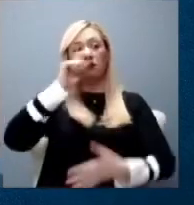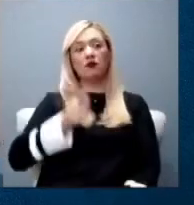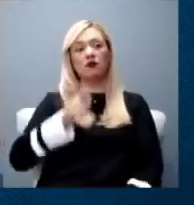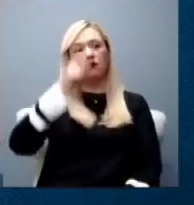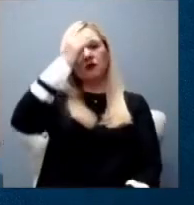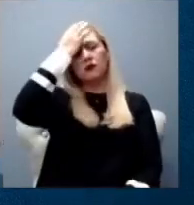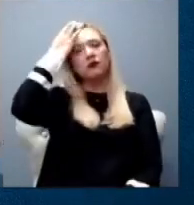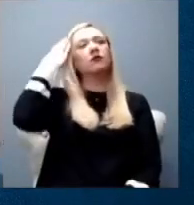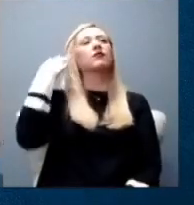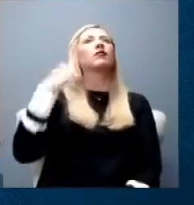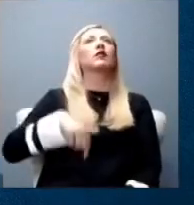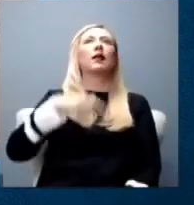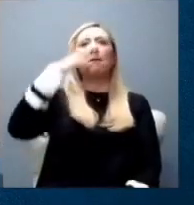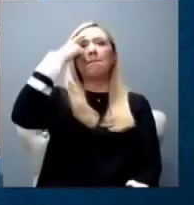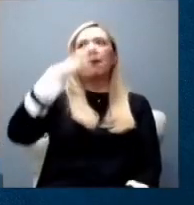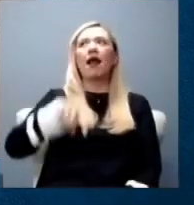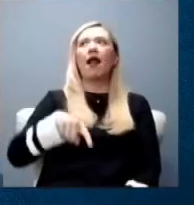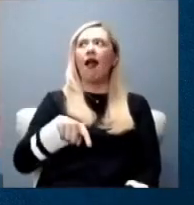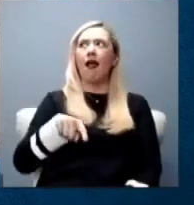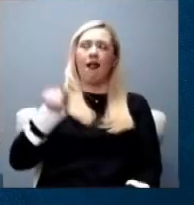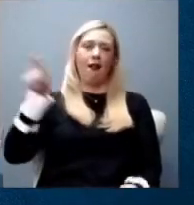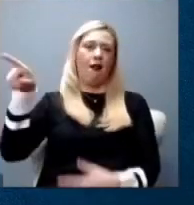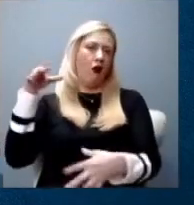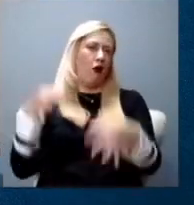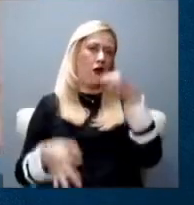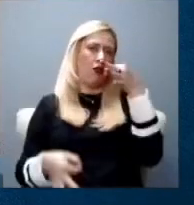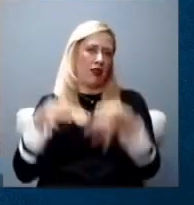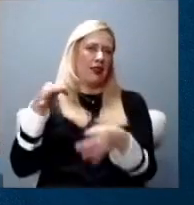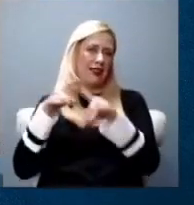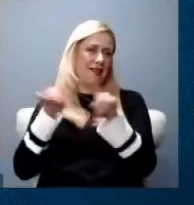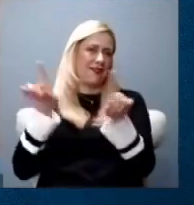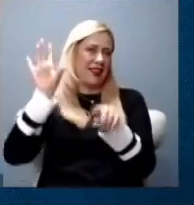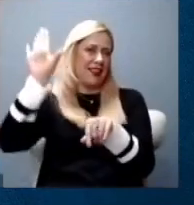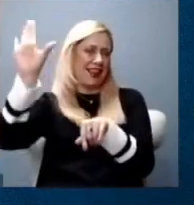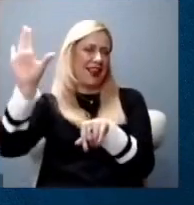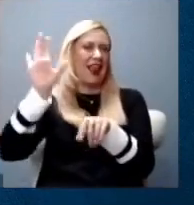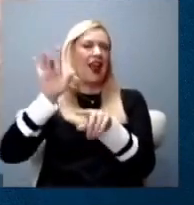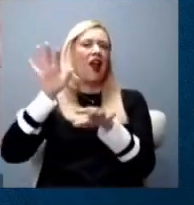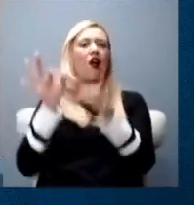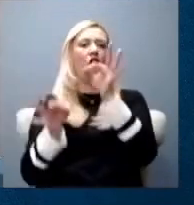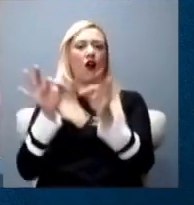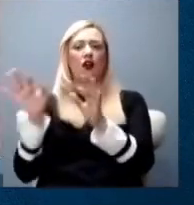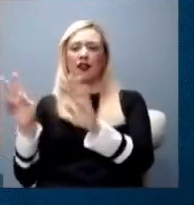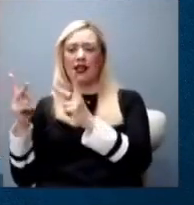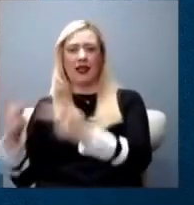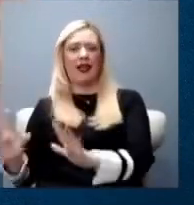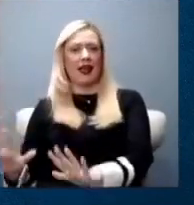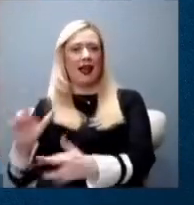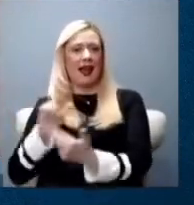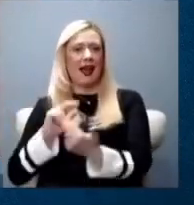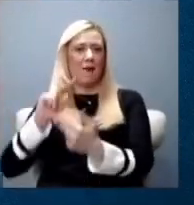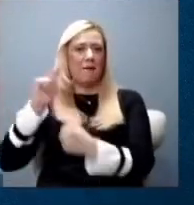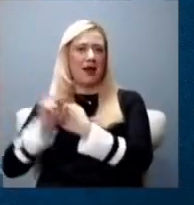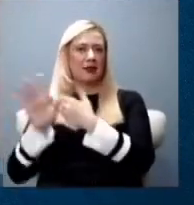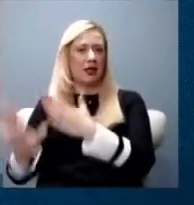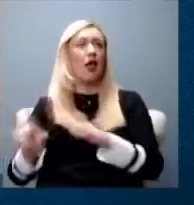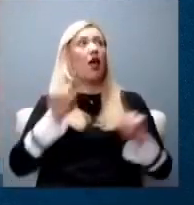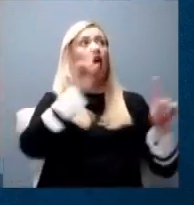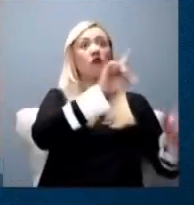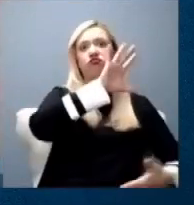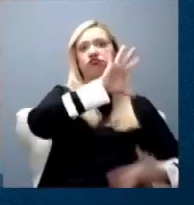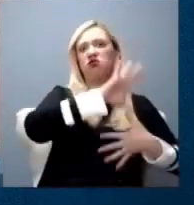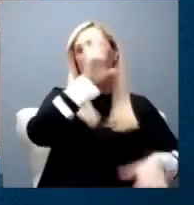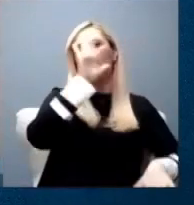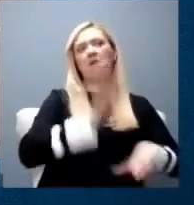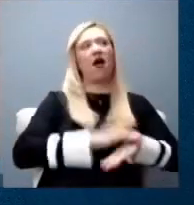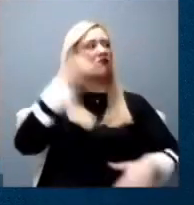cuasi jurisdiccional, ¿verdad? A diferencia de la Corte, que como su nombre lo indica, es una Corte, la Comisión tiene algunas facultades más amplias que la Corte, y